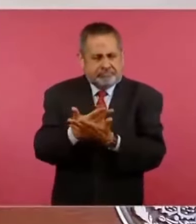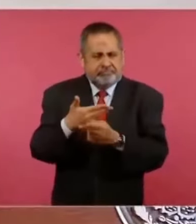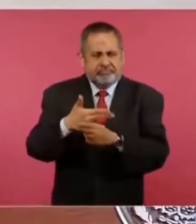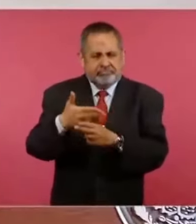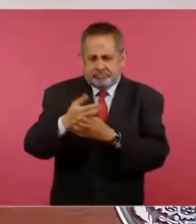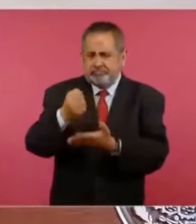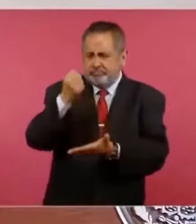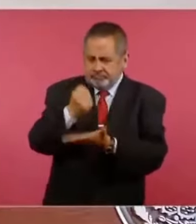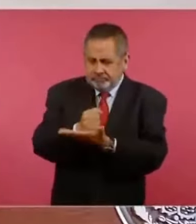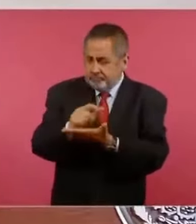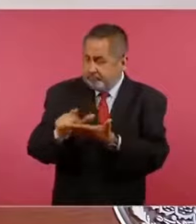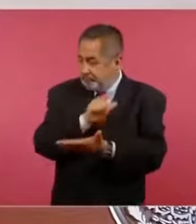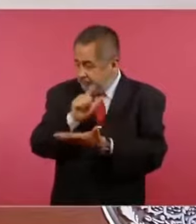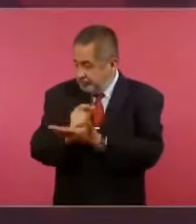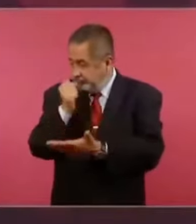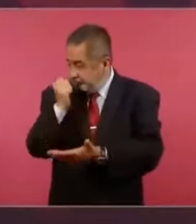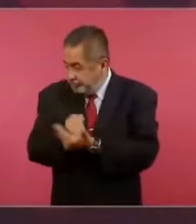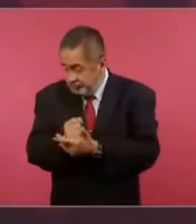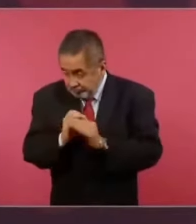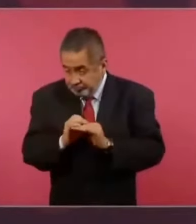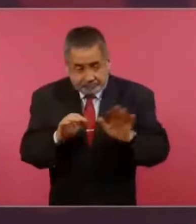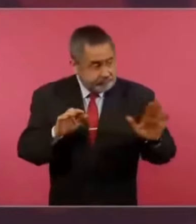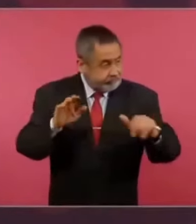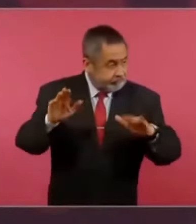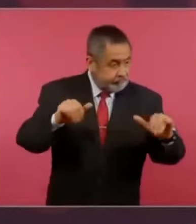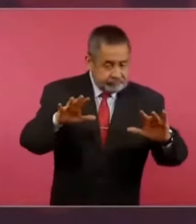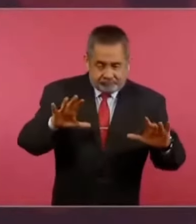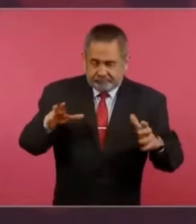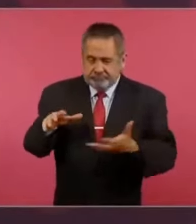de manera legal por